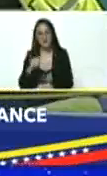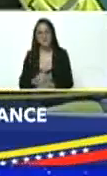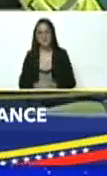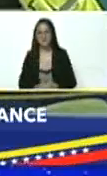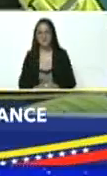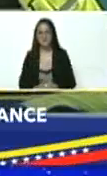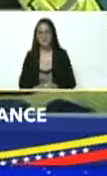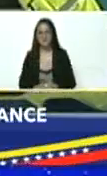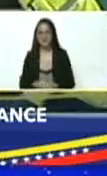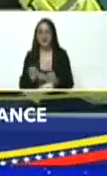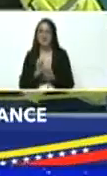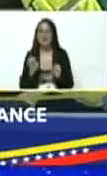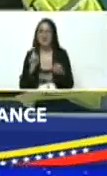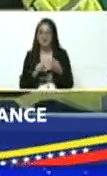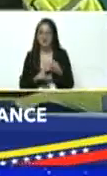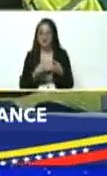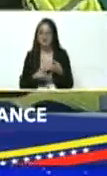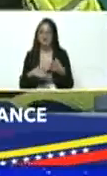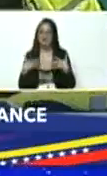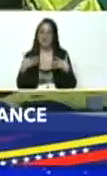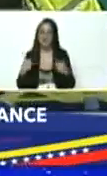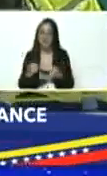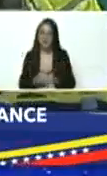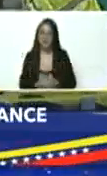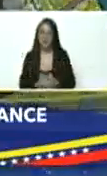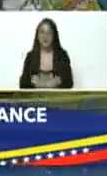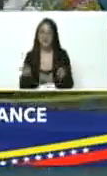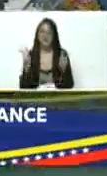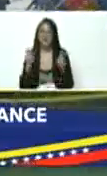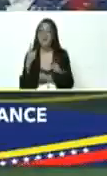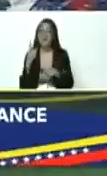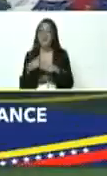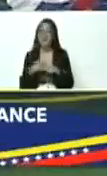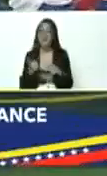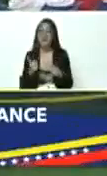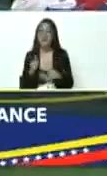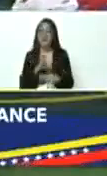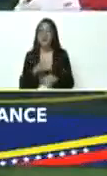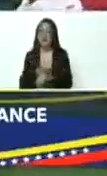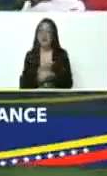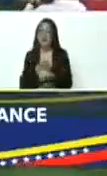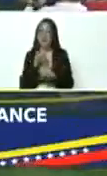BRICOMILES, de educación y de salud, en el marco del 1x10 del buen gobierno.